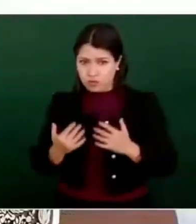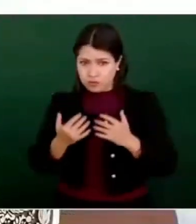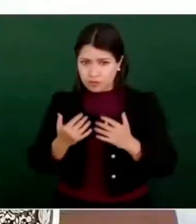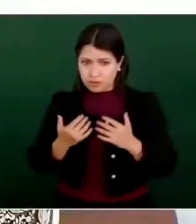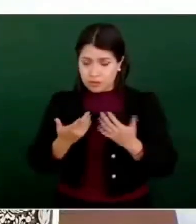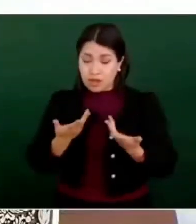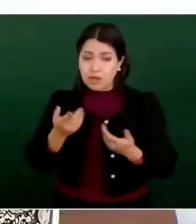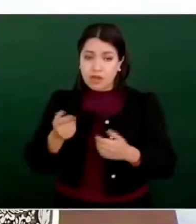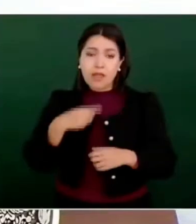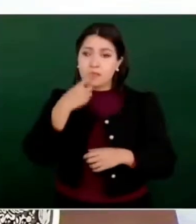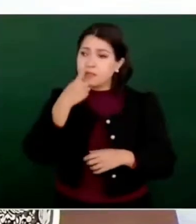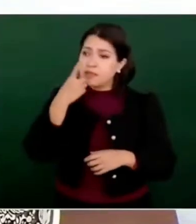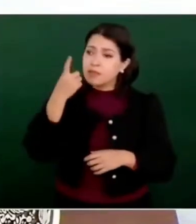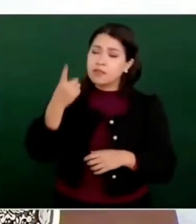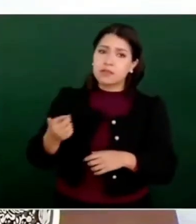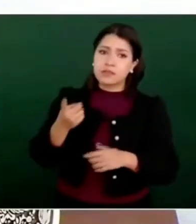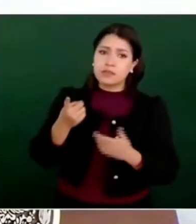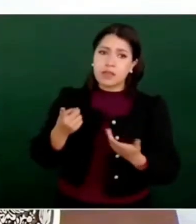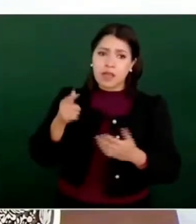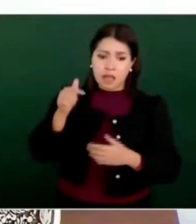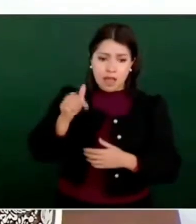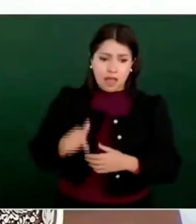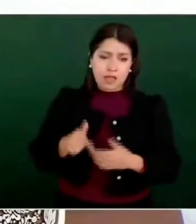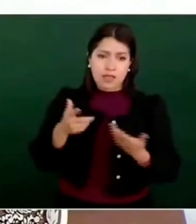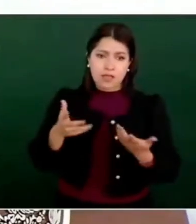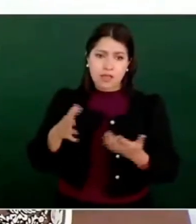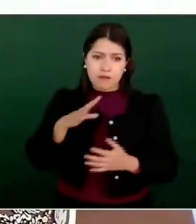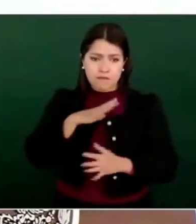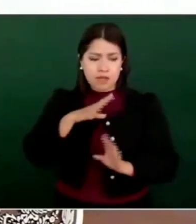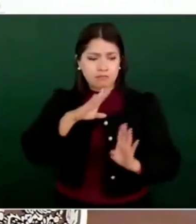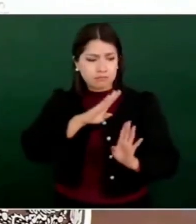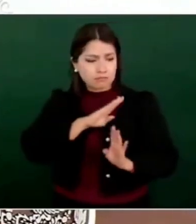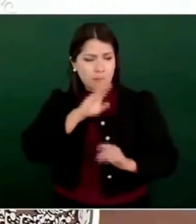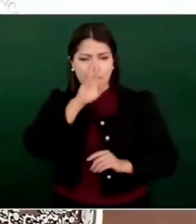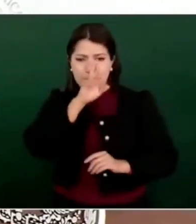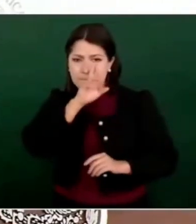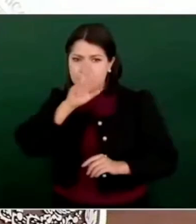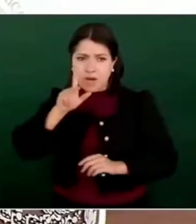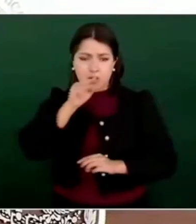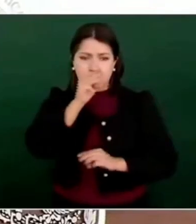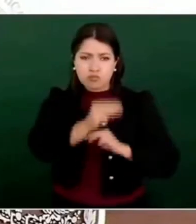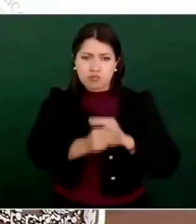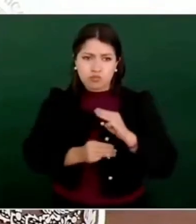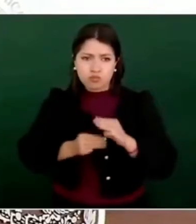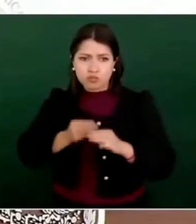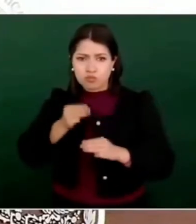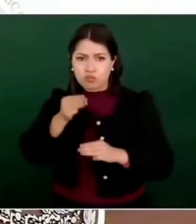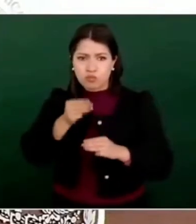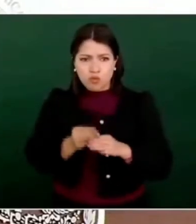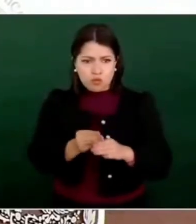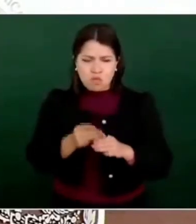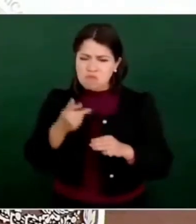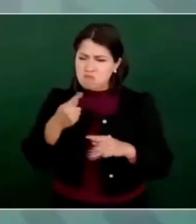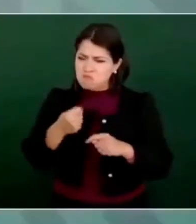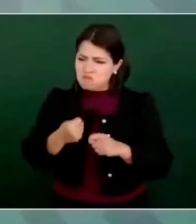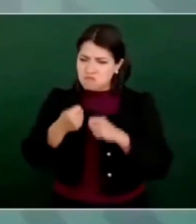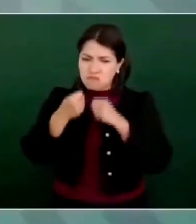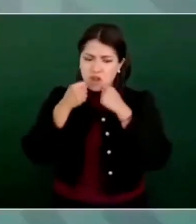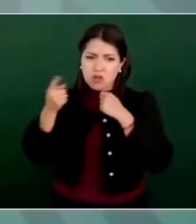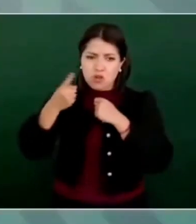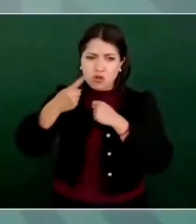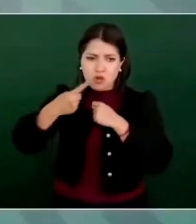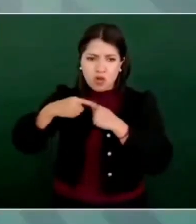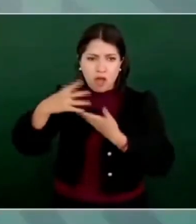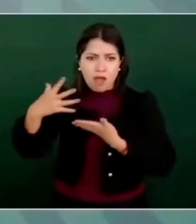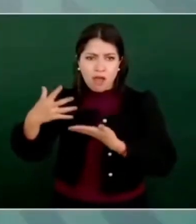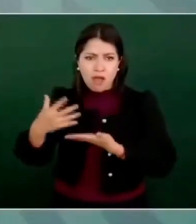tenemos ante nosotros al mejor ejército del mundo, pero vamos a triunfar porque